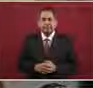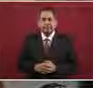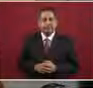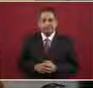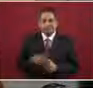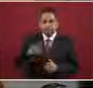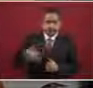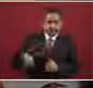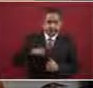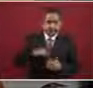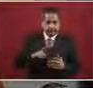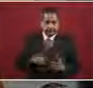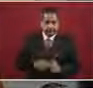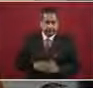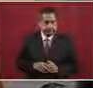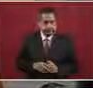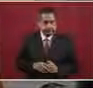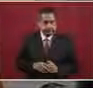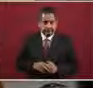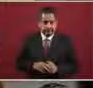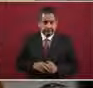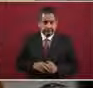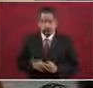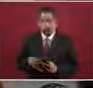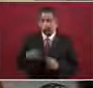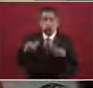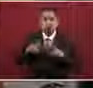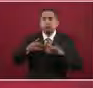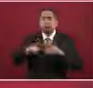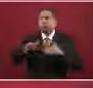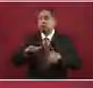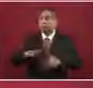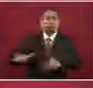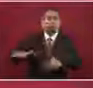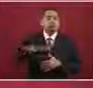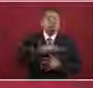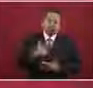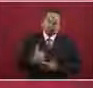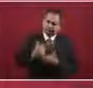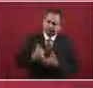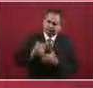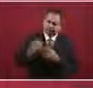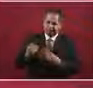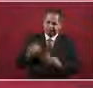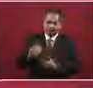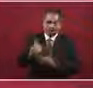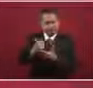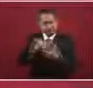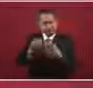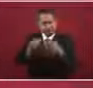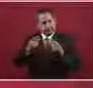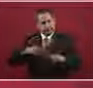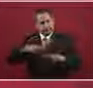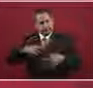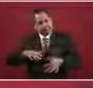ayudando el pueblo principalmente, me está está ayudando mucho a la gente